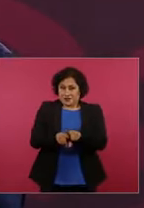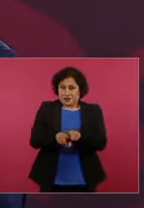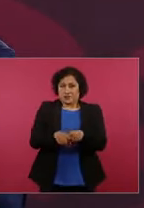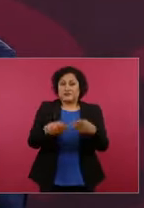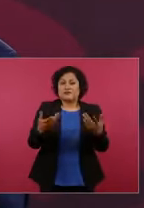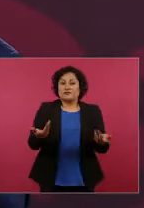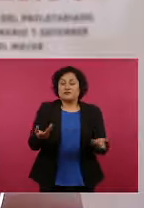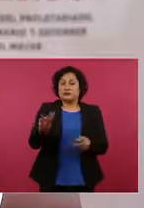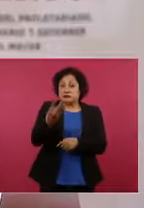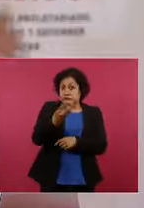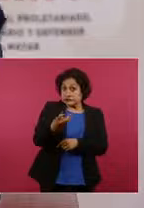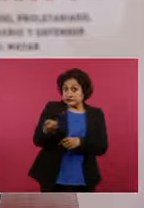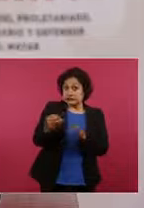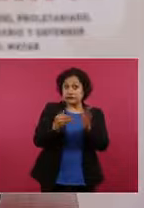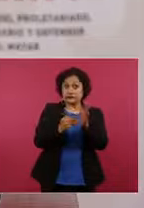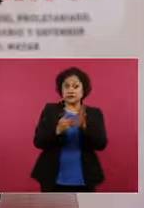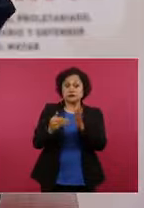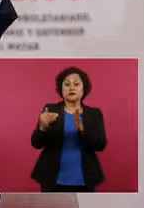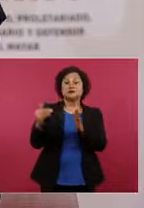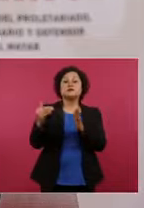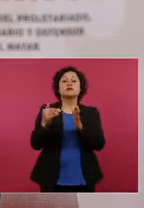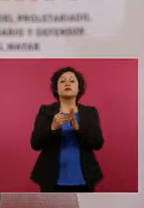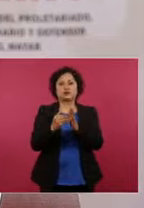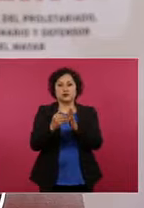300 millones, todo esto